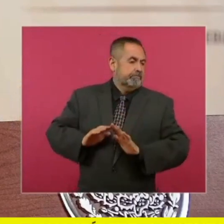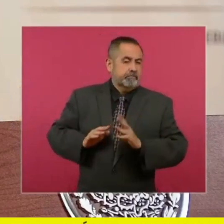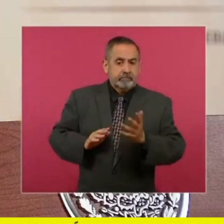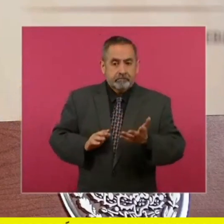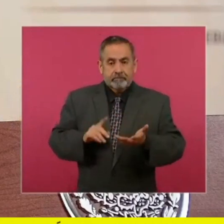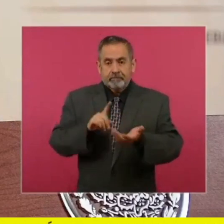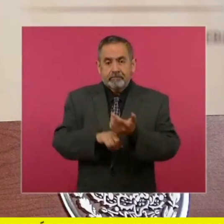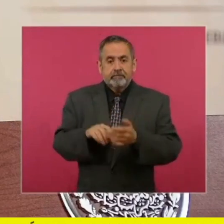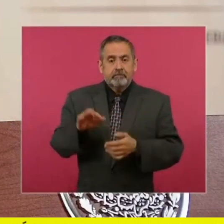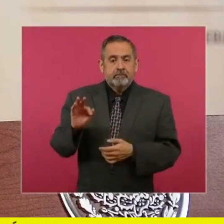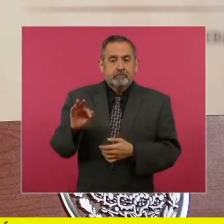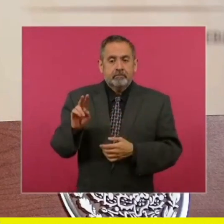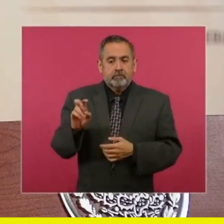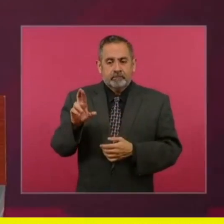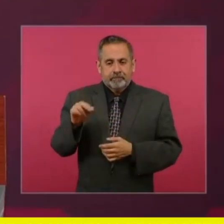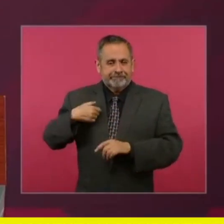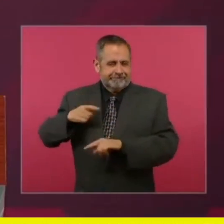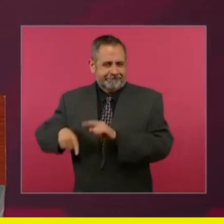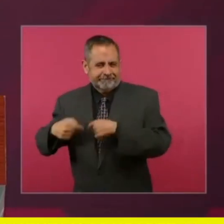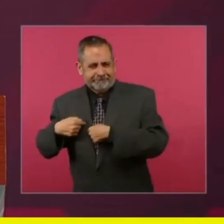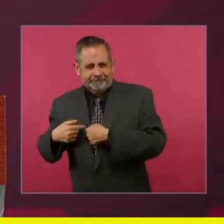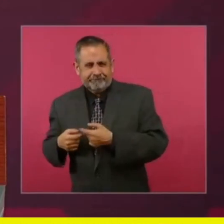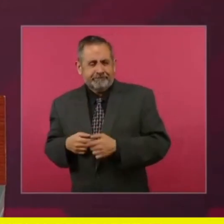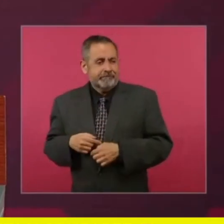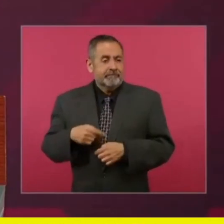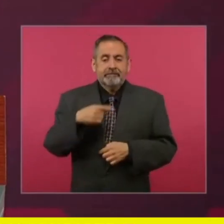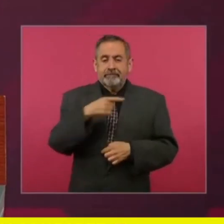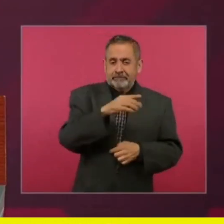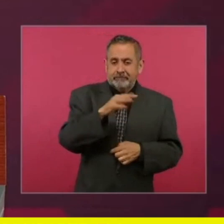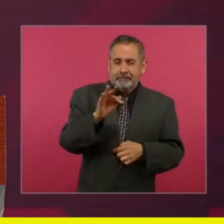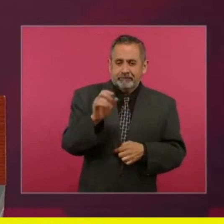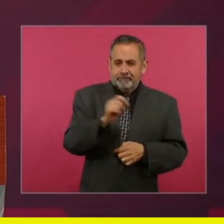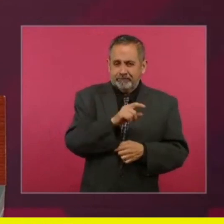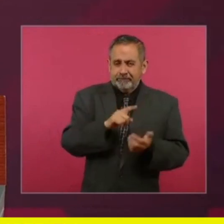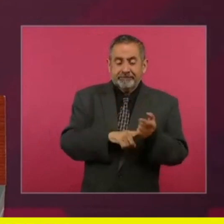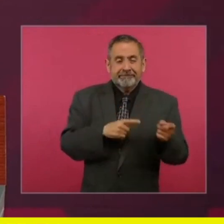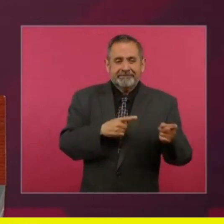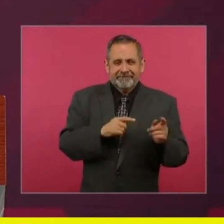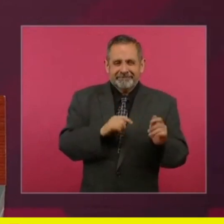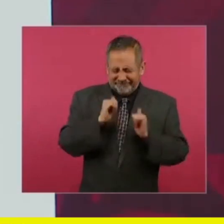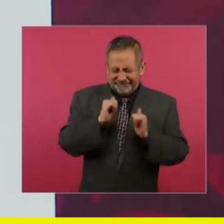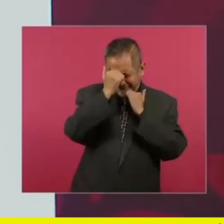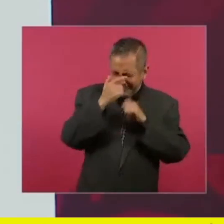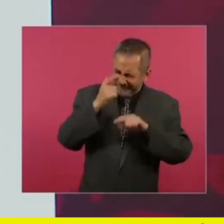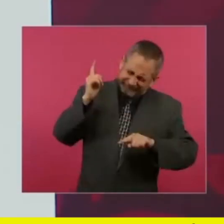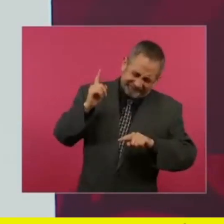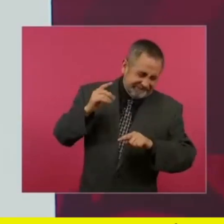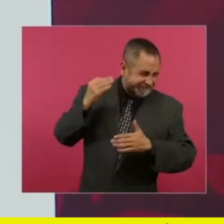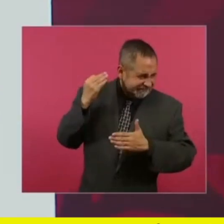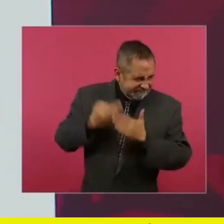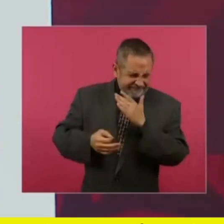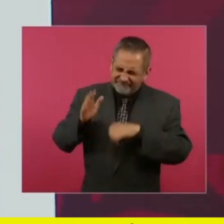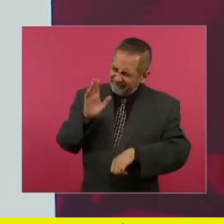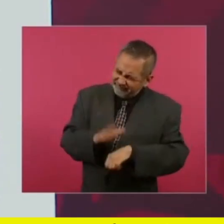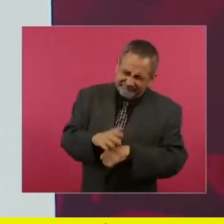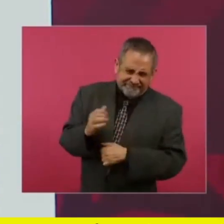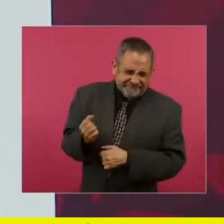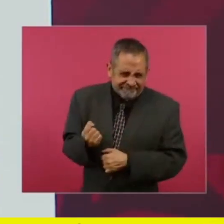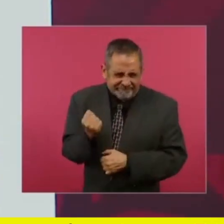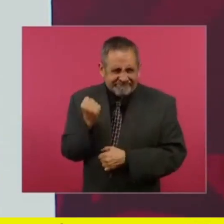cuando el desafuero Y qué le faltó se arrepiente de no haber dado